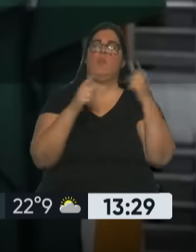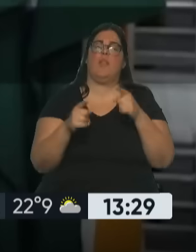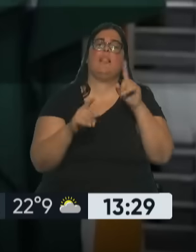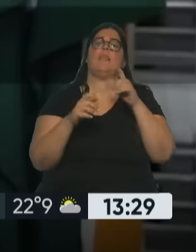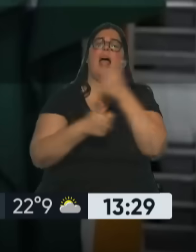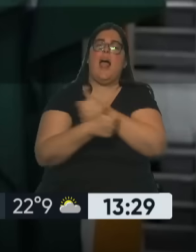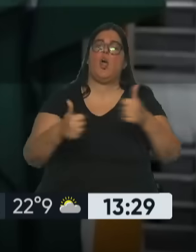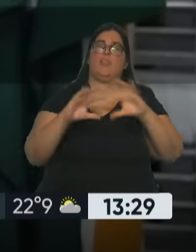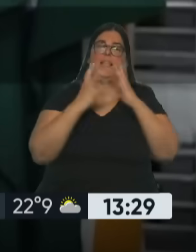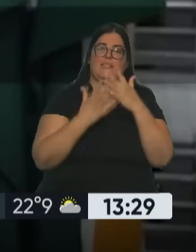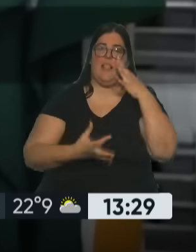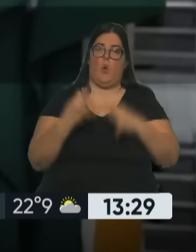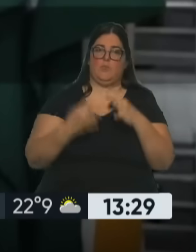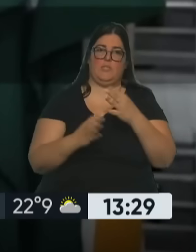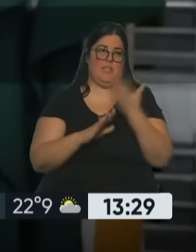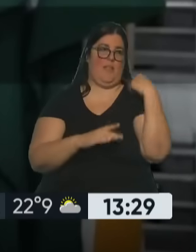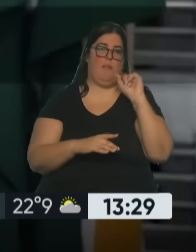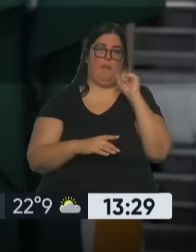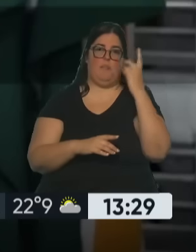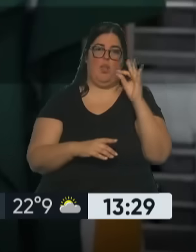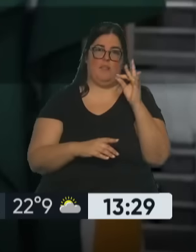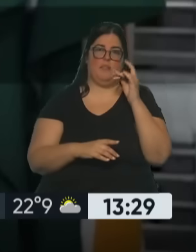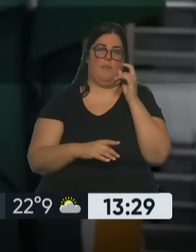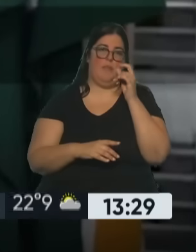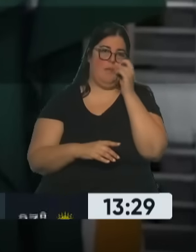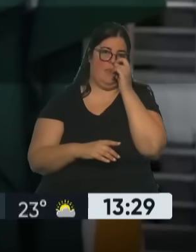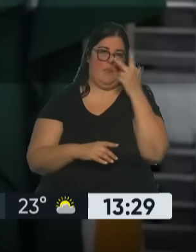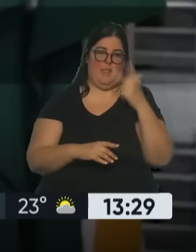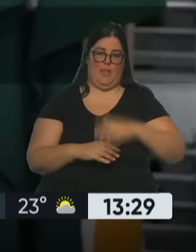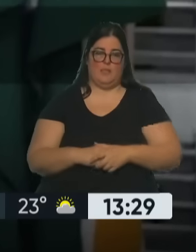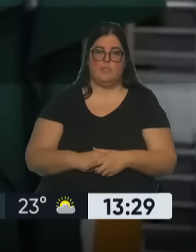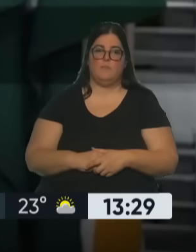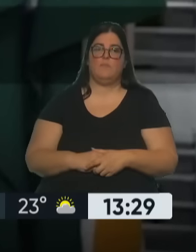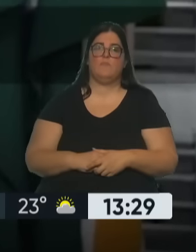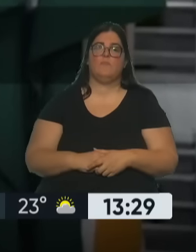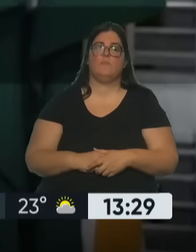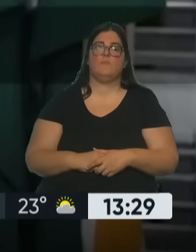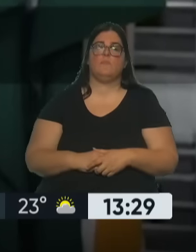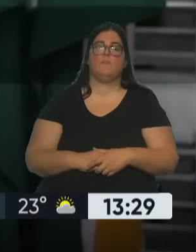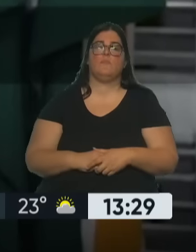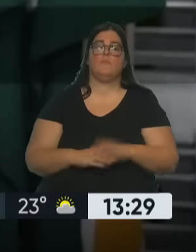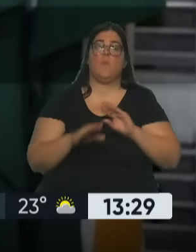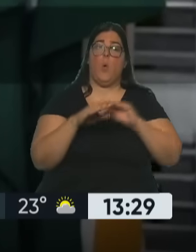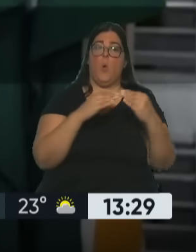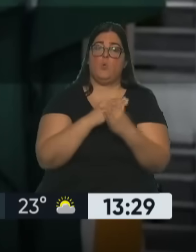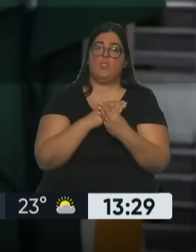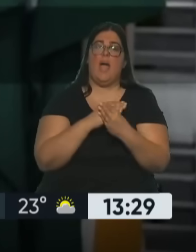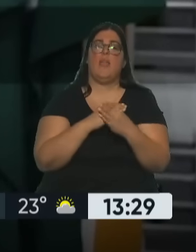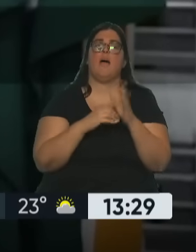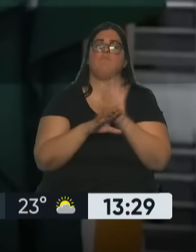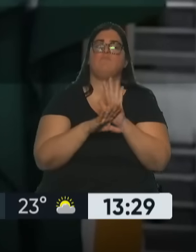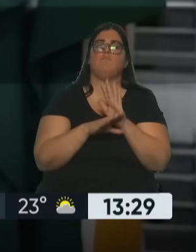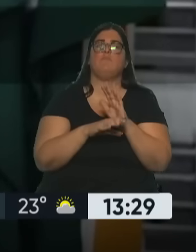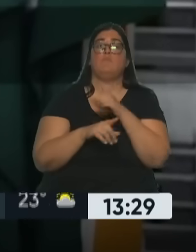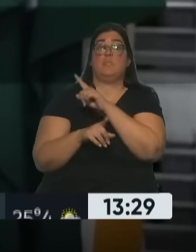Justice on December 1st, 2023. Guyana views this as an imminent threat to